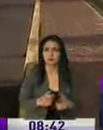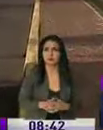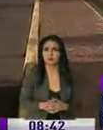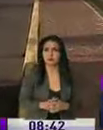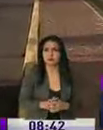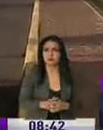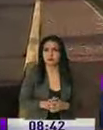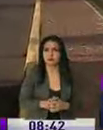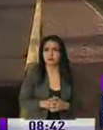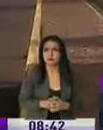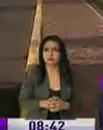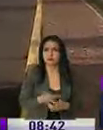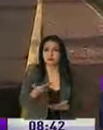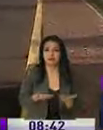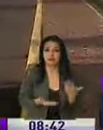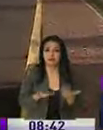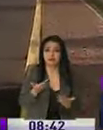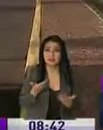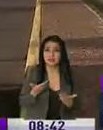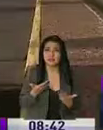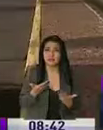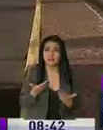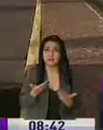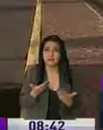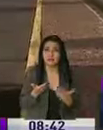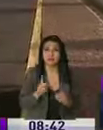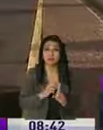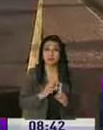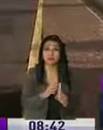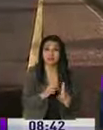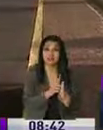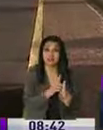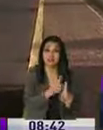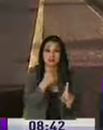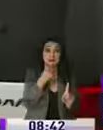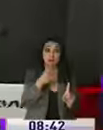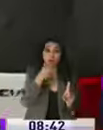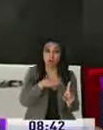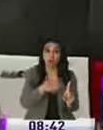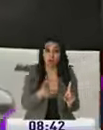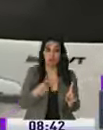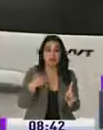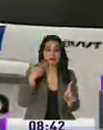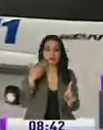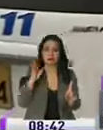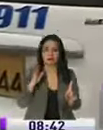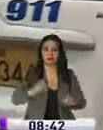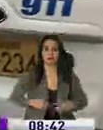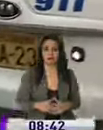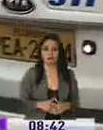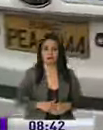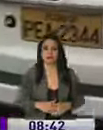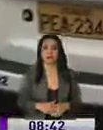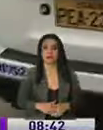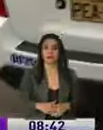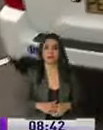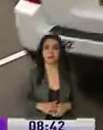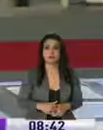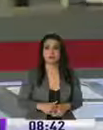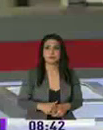a que tal vez lo habría perseguido a esta persona con el fin de acabar la vida. Informó Priscila